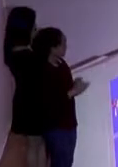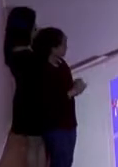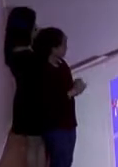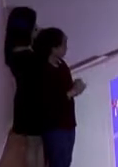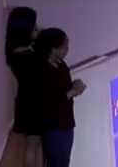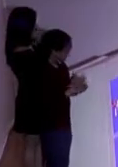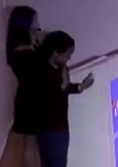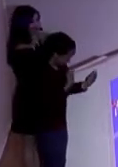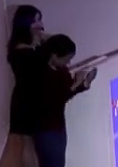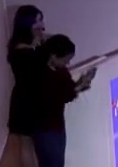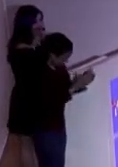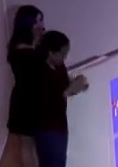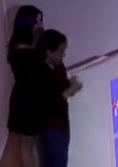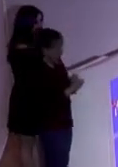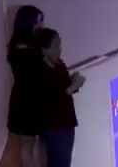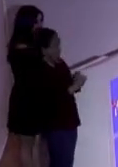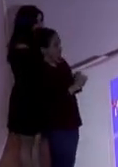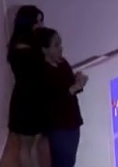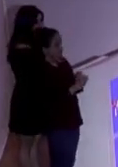Bueno, muchas gracias.